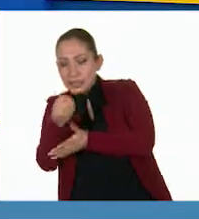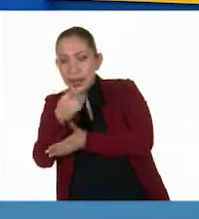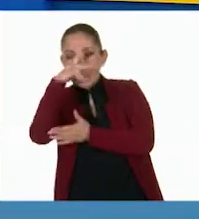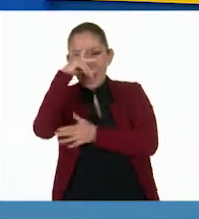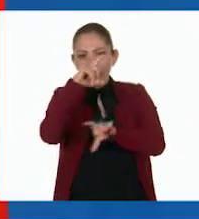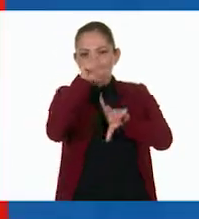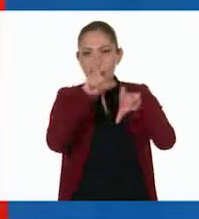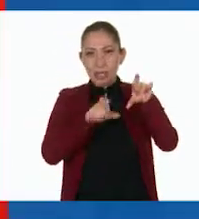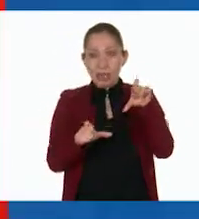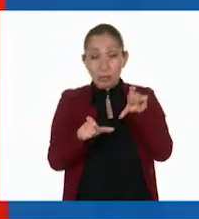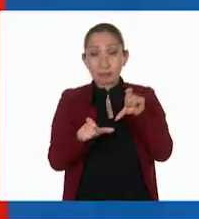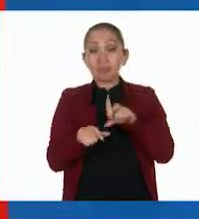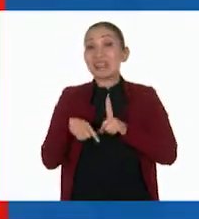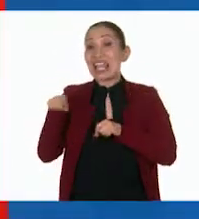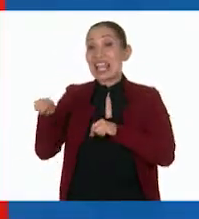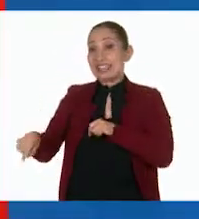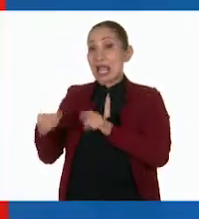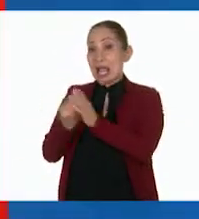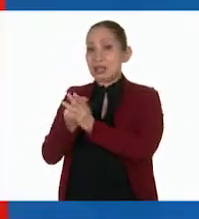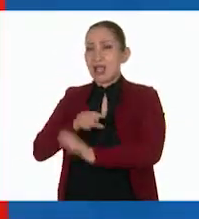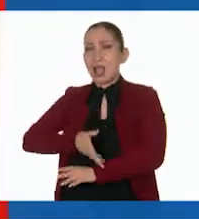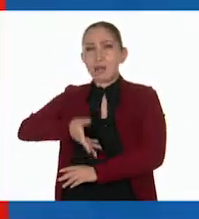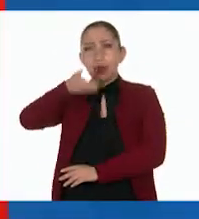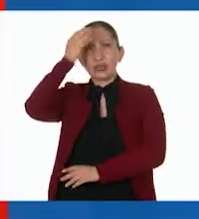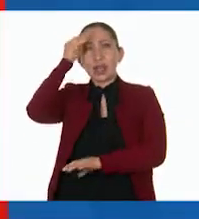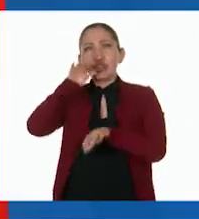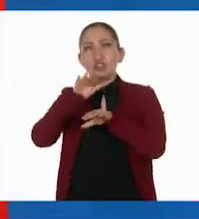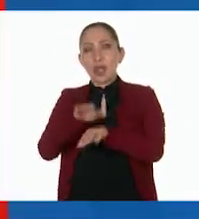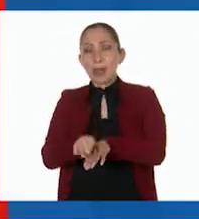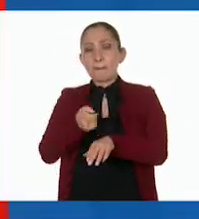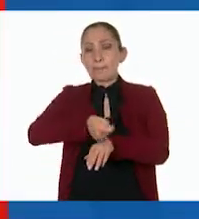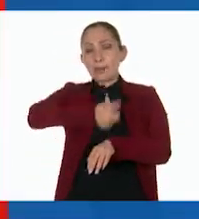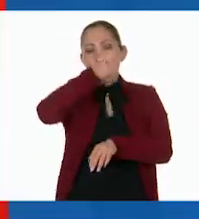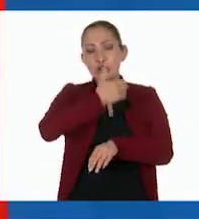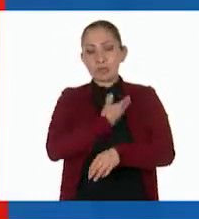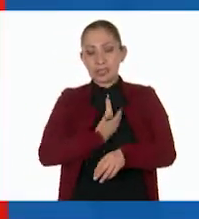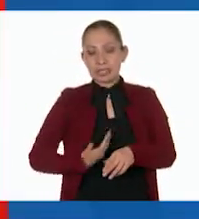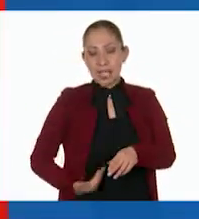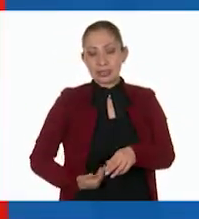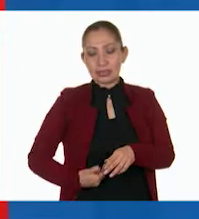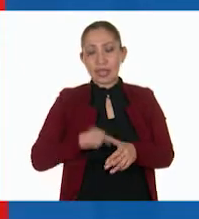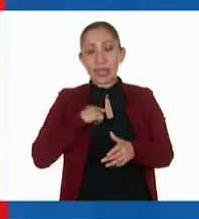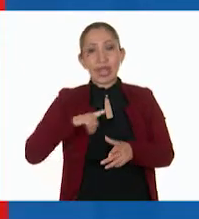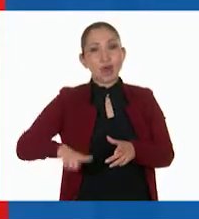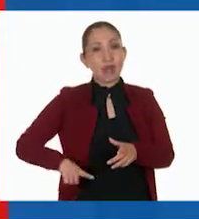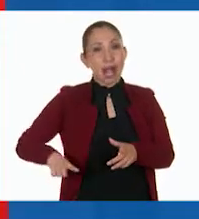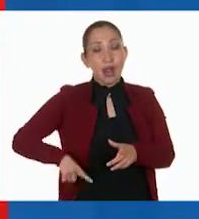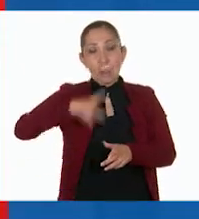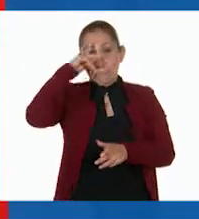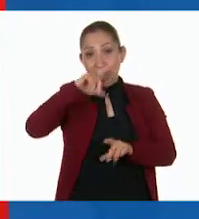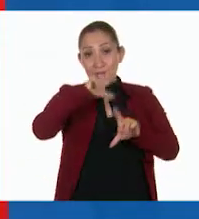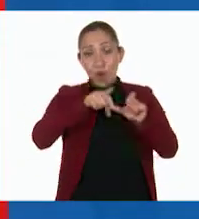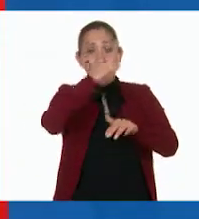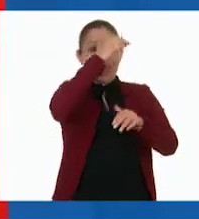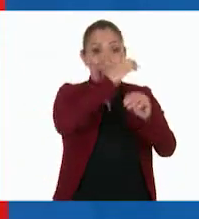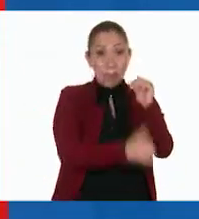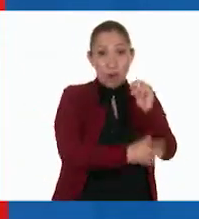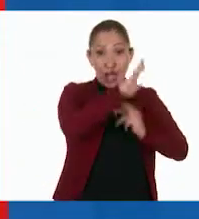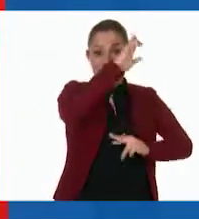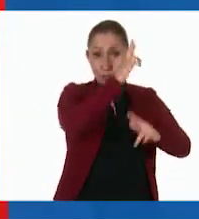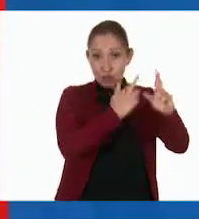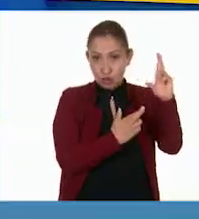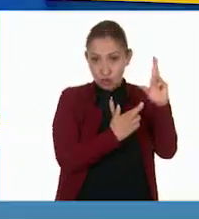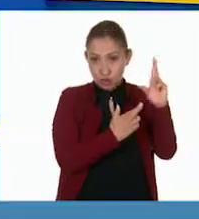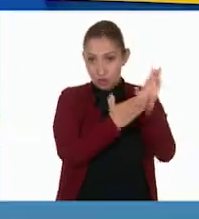país. Durante esta clase hemos aprendido sobre los primeros presidentes que gobernaron el país después de la